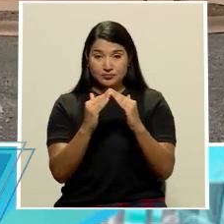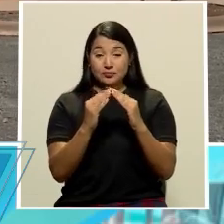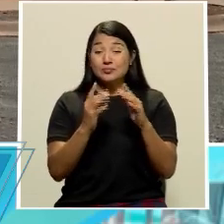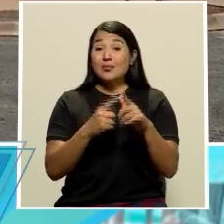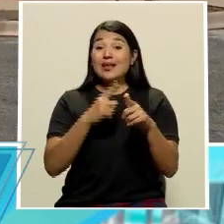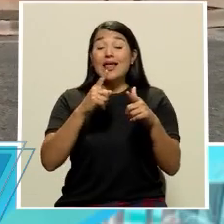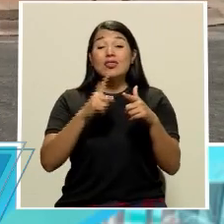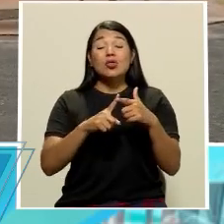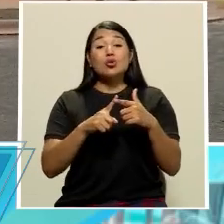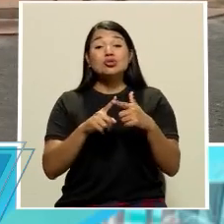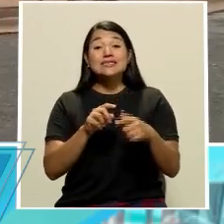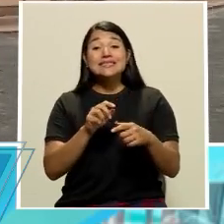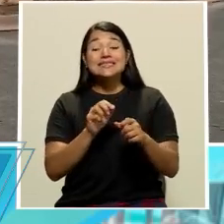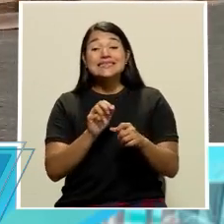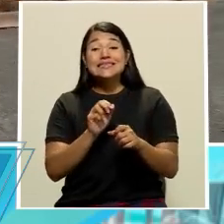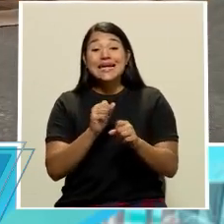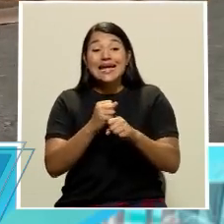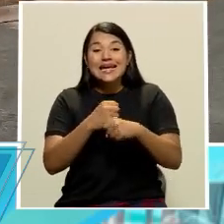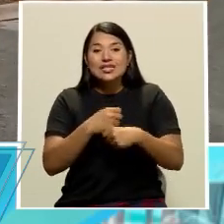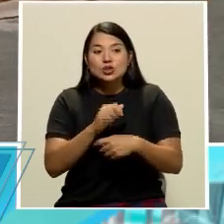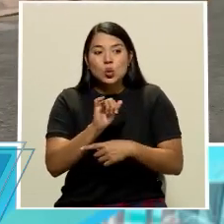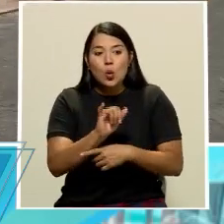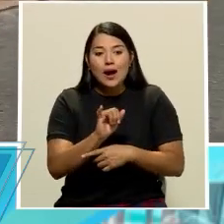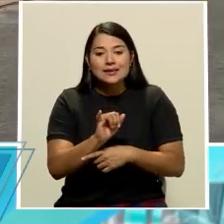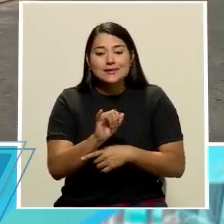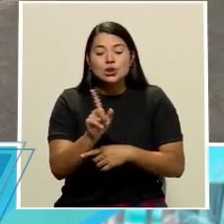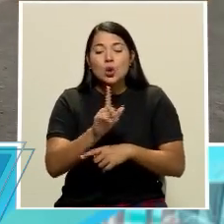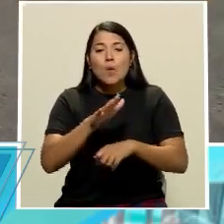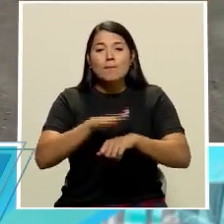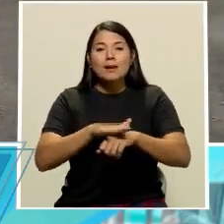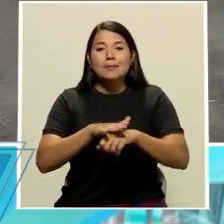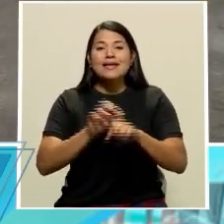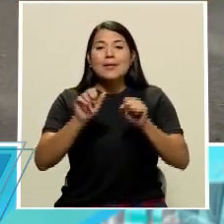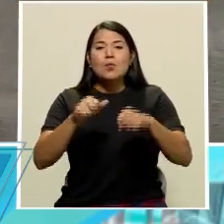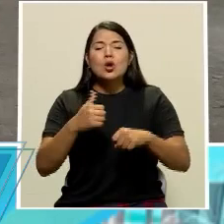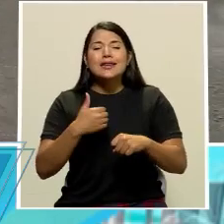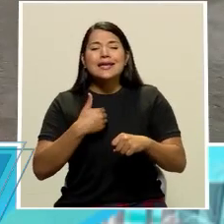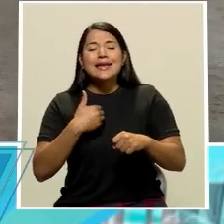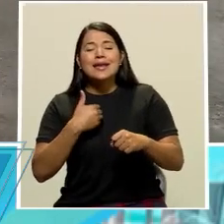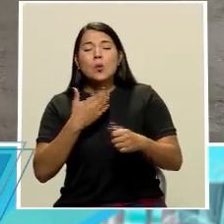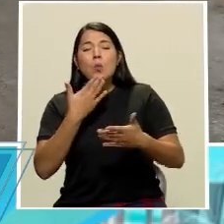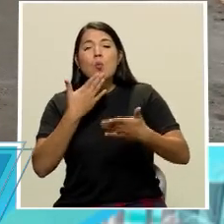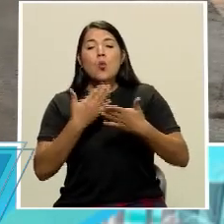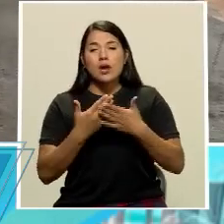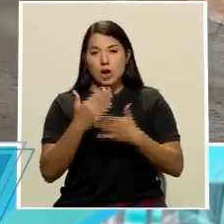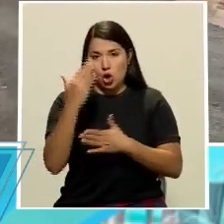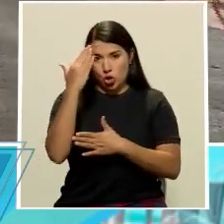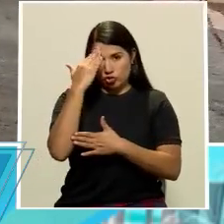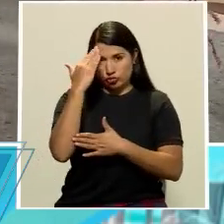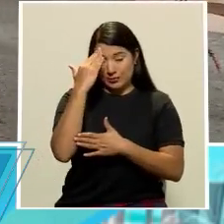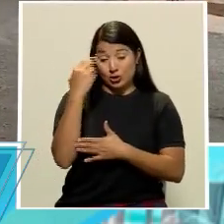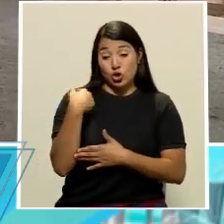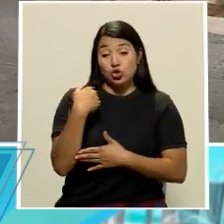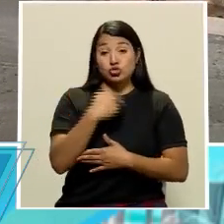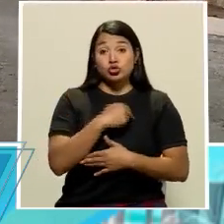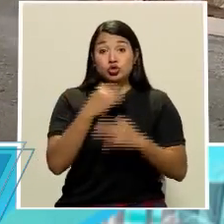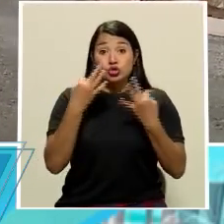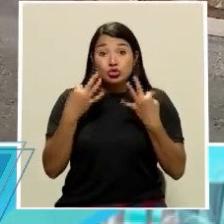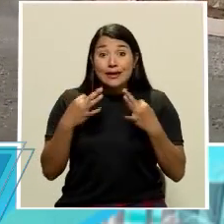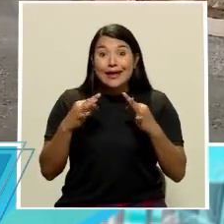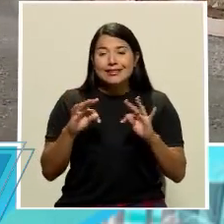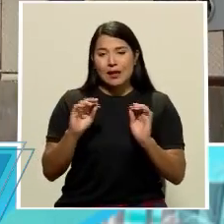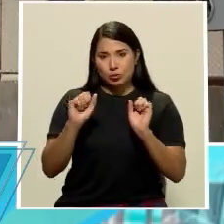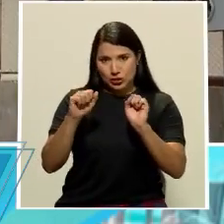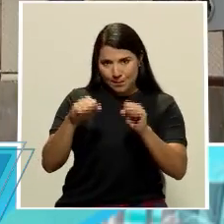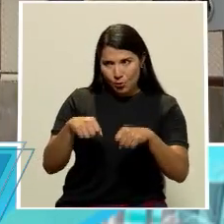Entonces, eso nos hace no tener un buen diagnóstico de cuál es la situación exacta. Nosotros tratamos de procesar los datos del